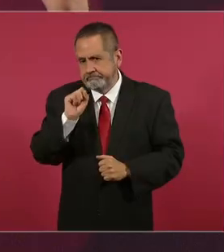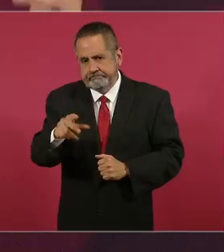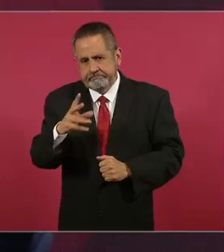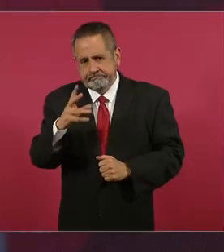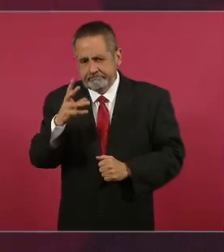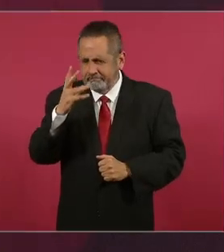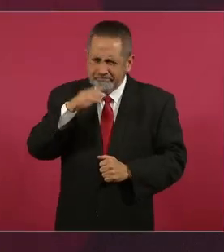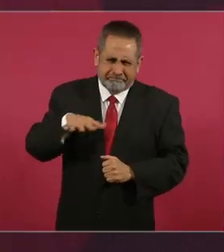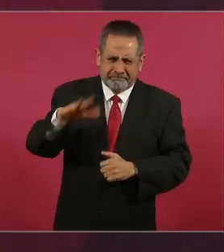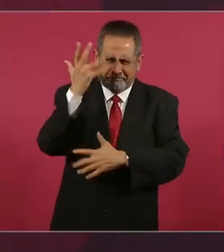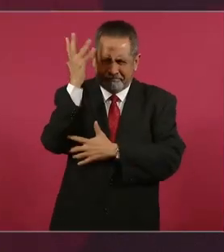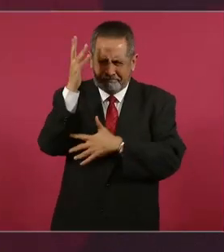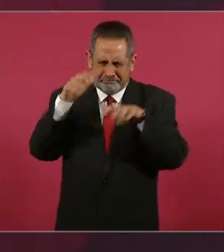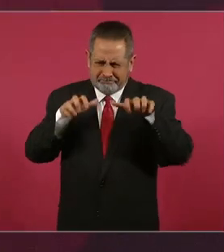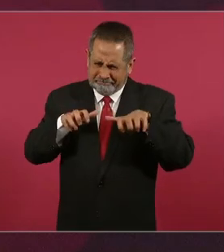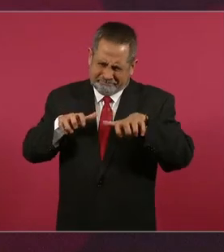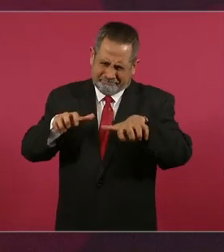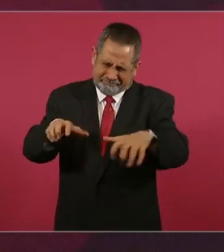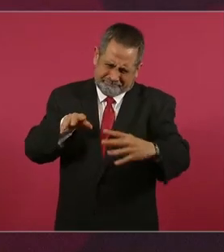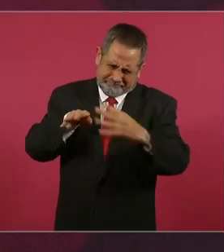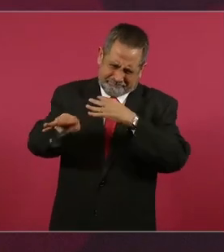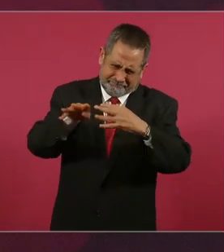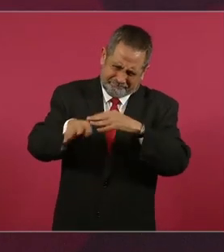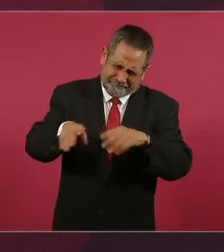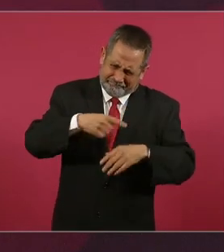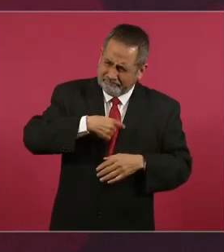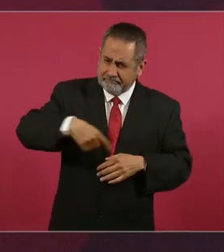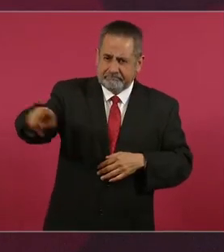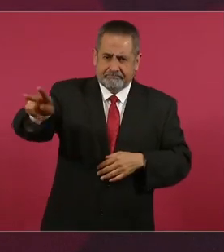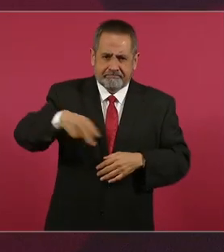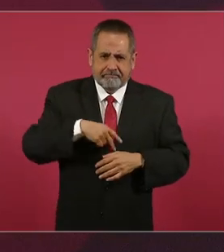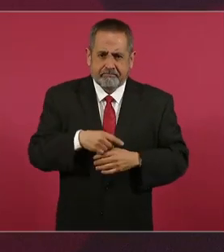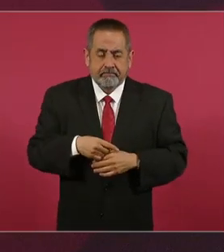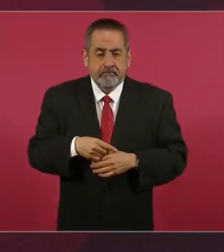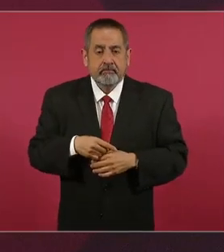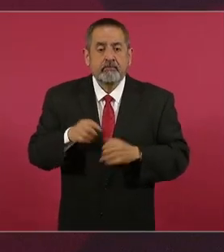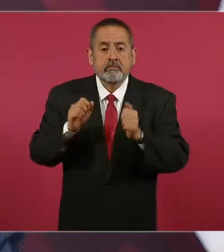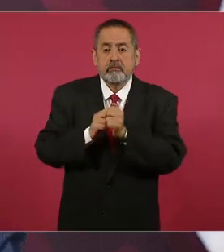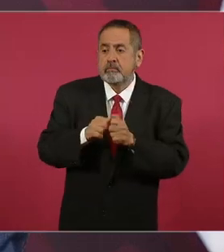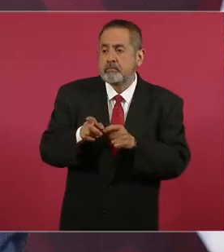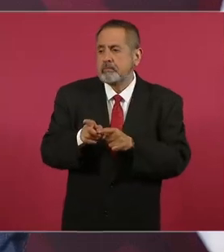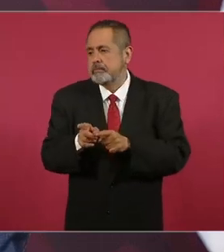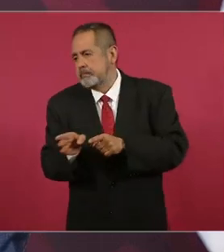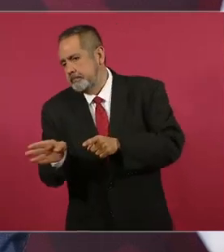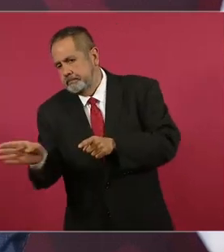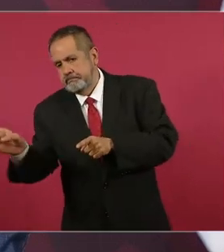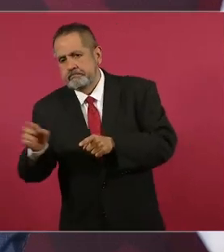selva. Y tiene senderos